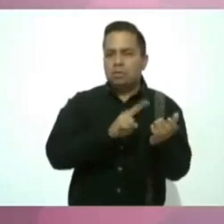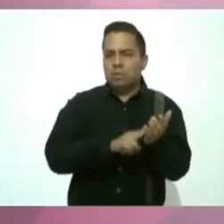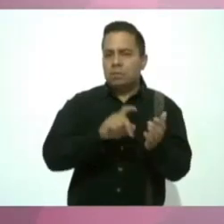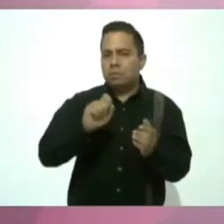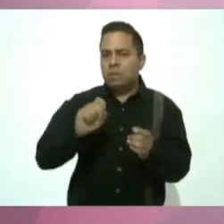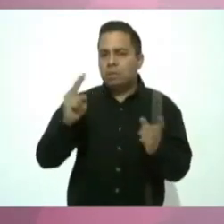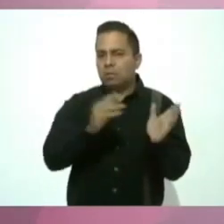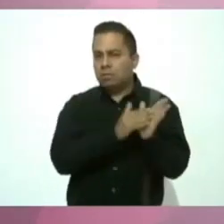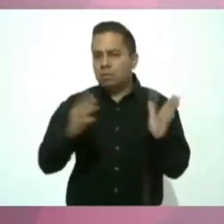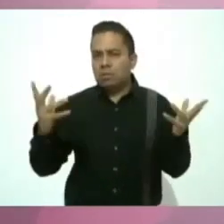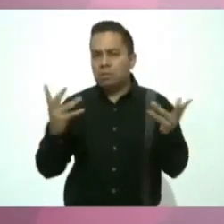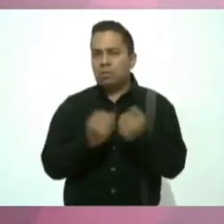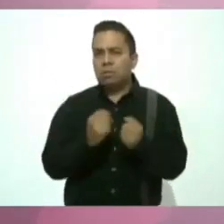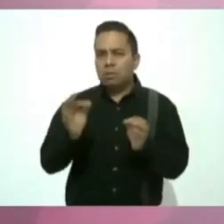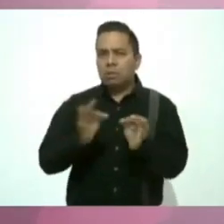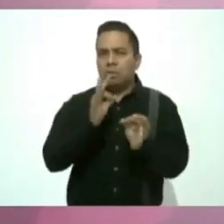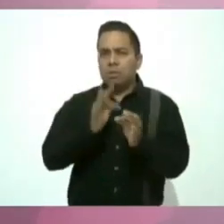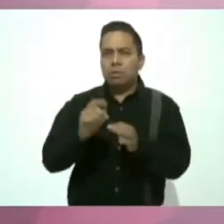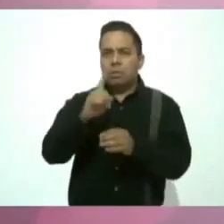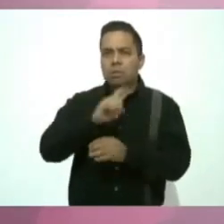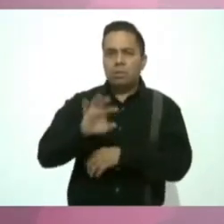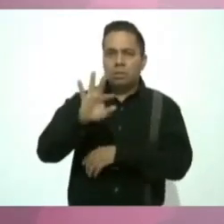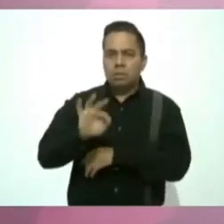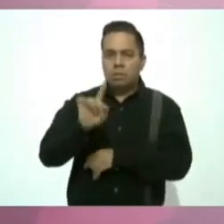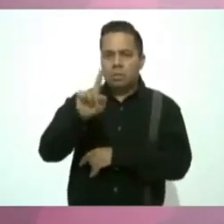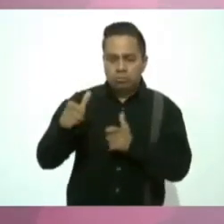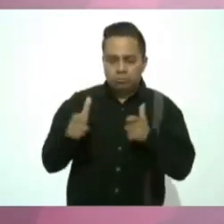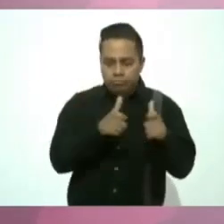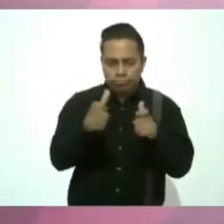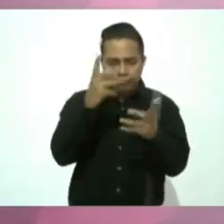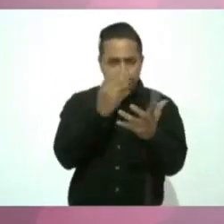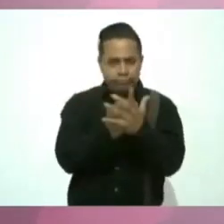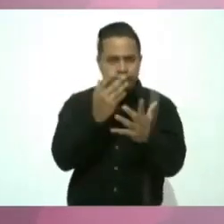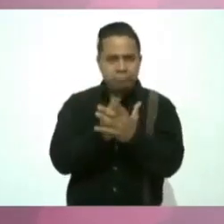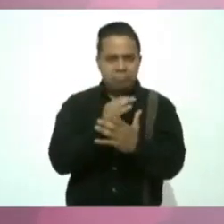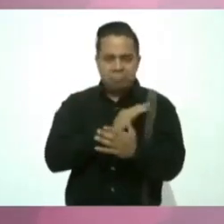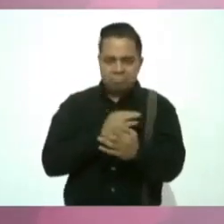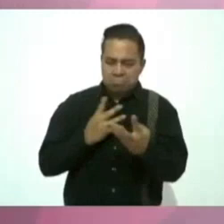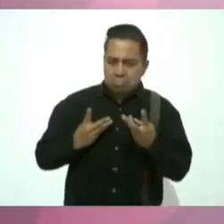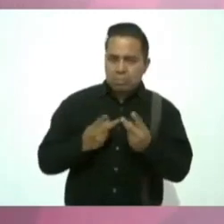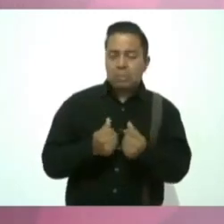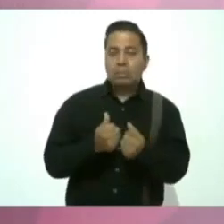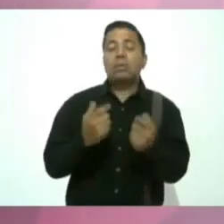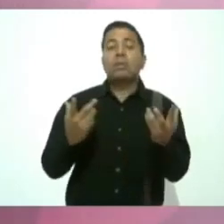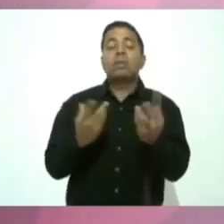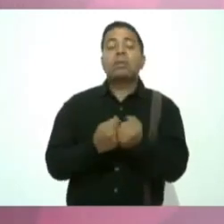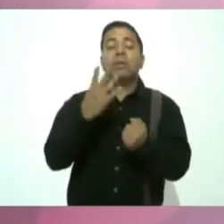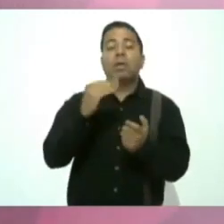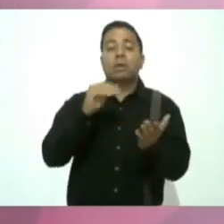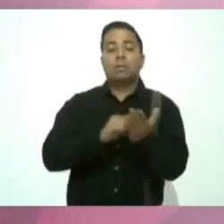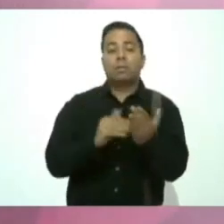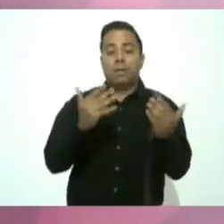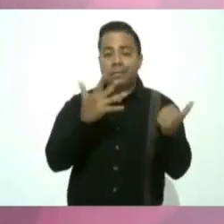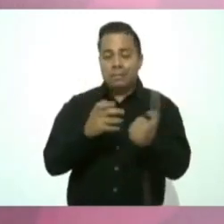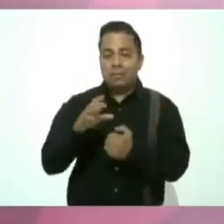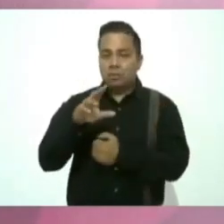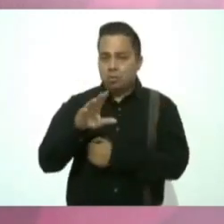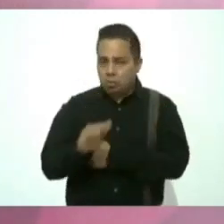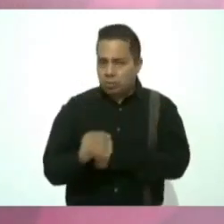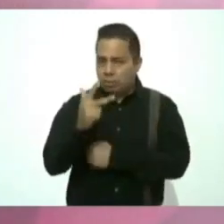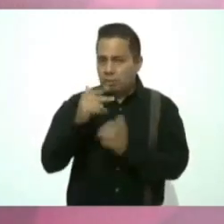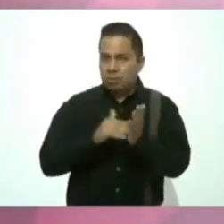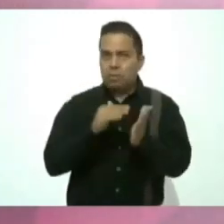Hemos logrado terminar 141 caminos con una inversión de 9.698 millones de